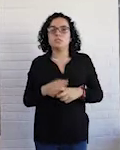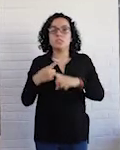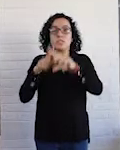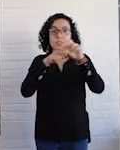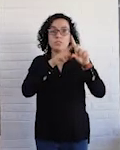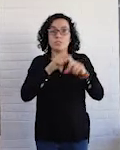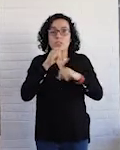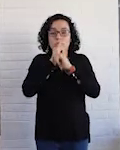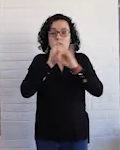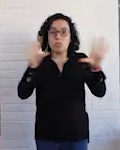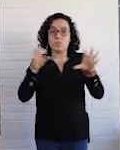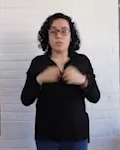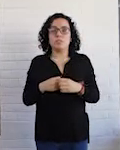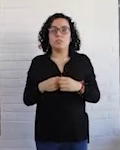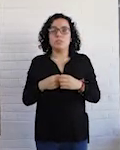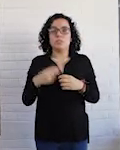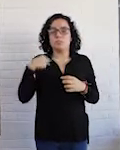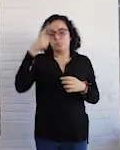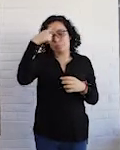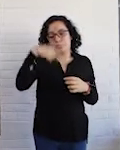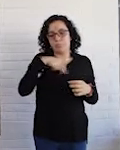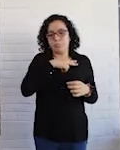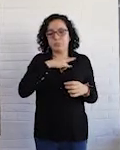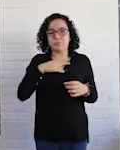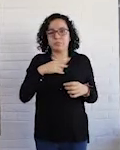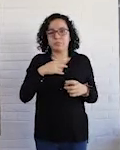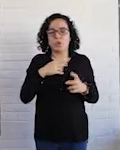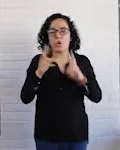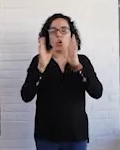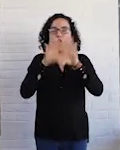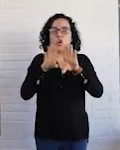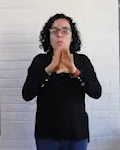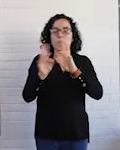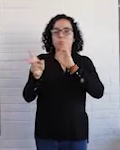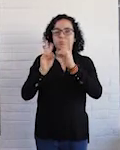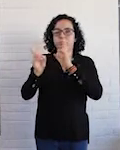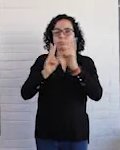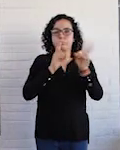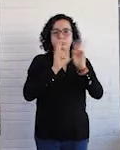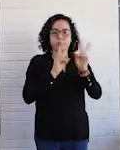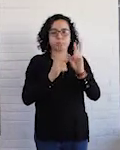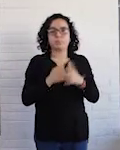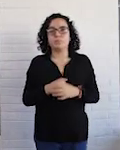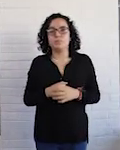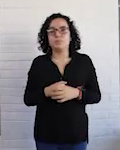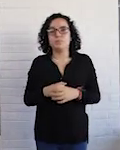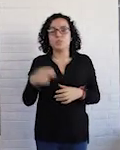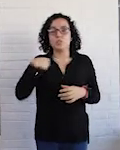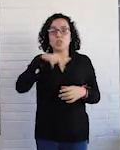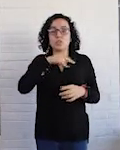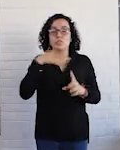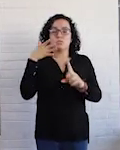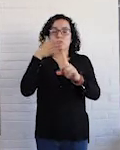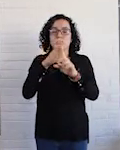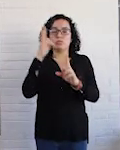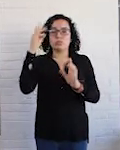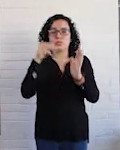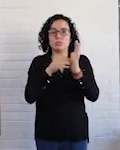generando información sobre nosotros y va a estar hablándose entre sí. Vamos a llegar en el 2025 a